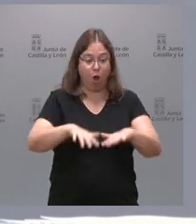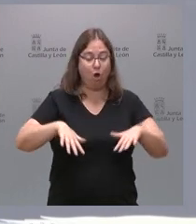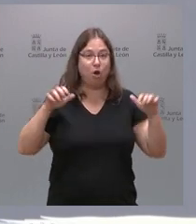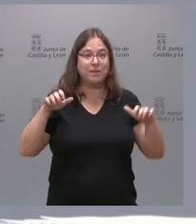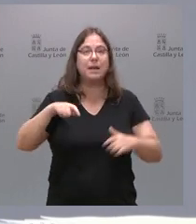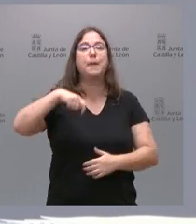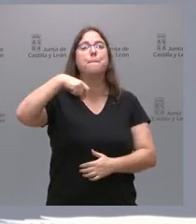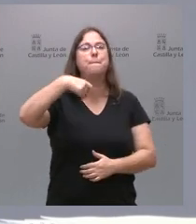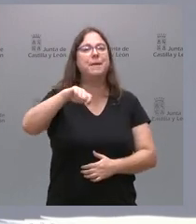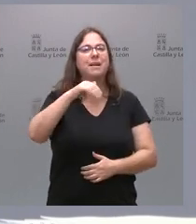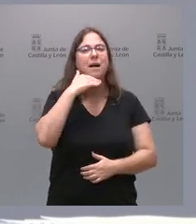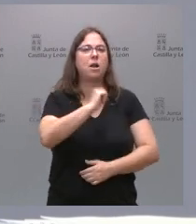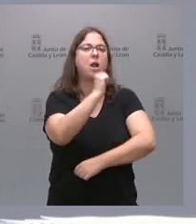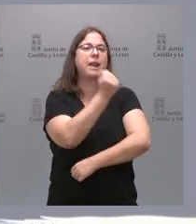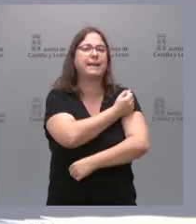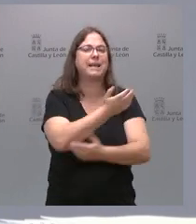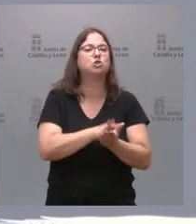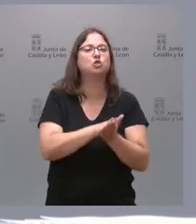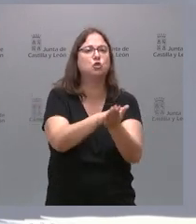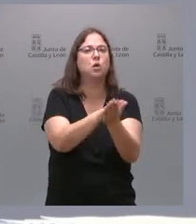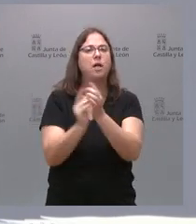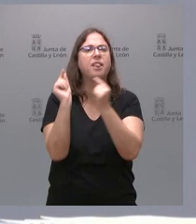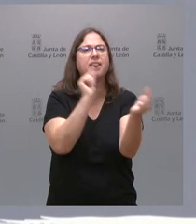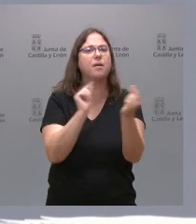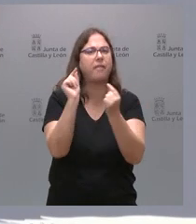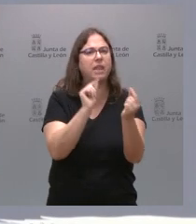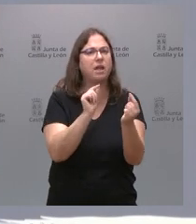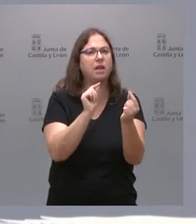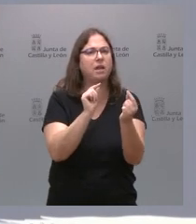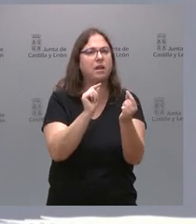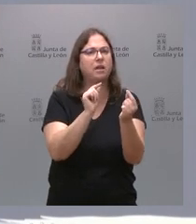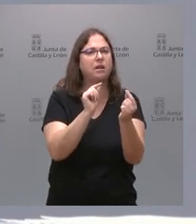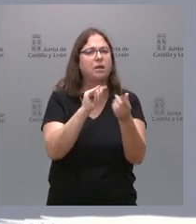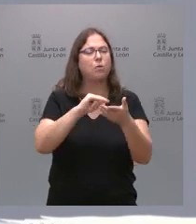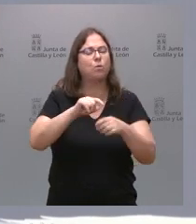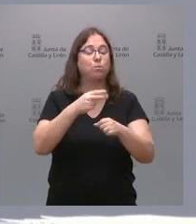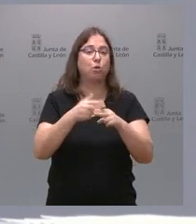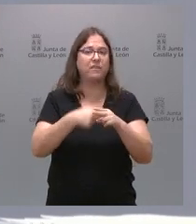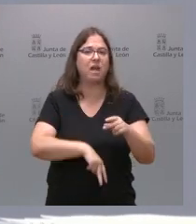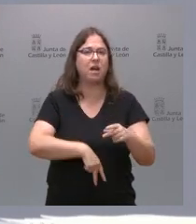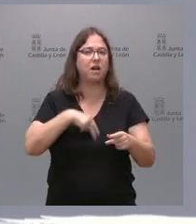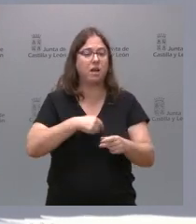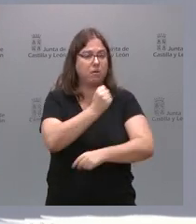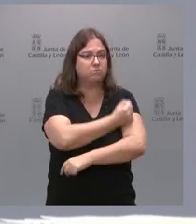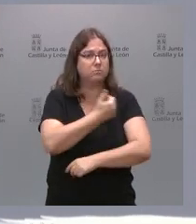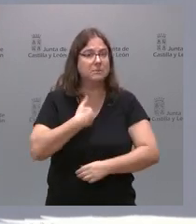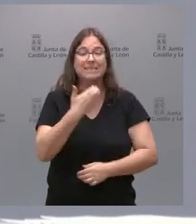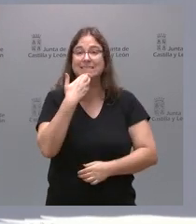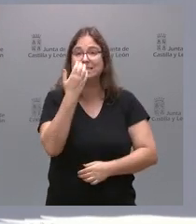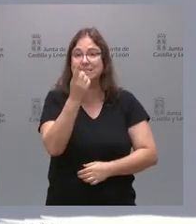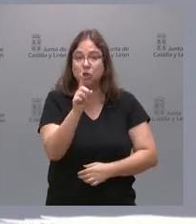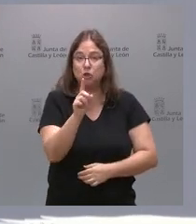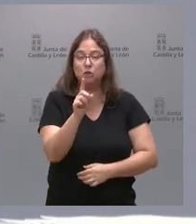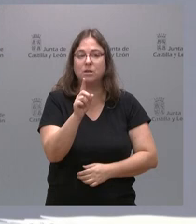presidente ha aprovechado para registrar la solicitud del debate de sobre de política general y si no lo ha hecho